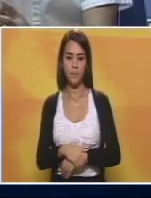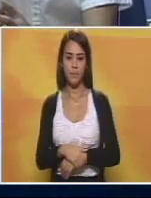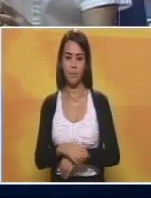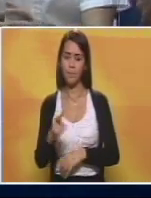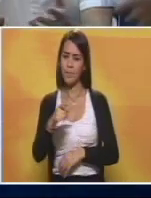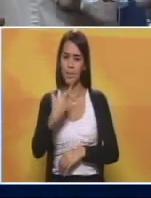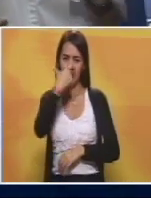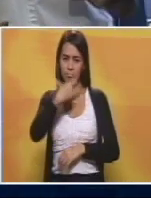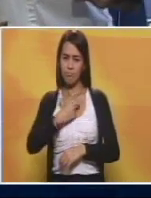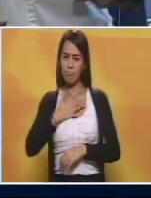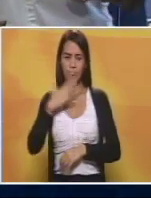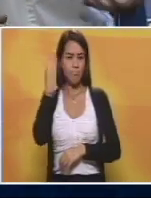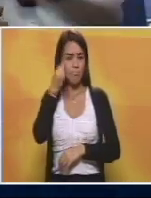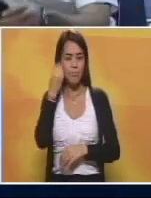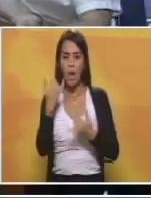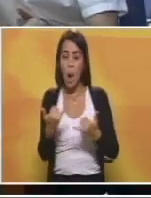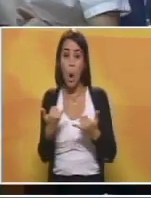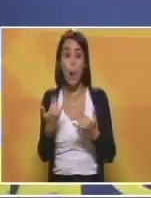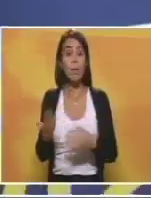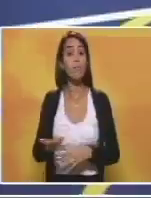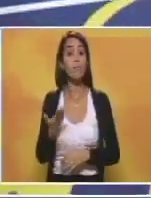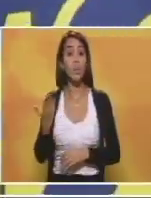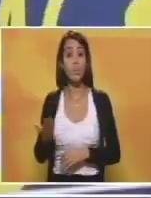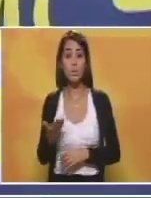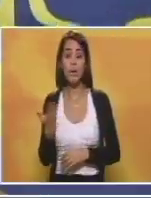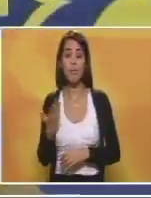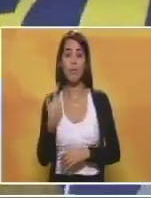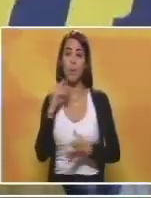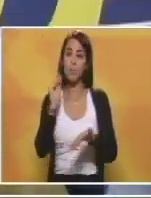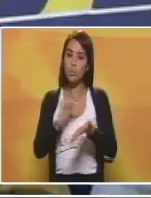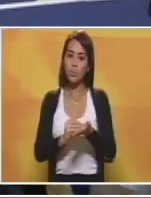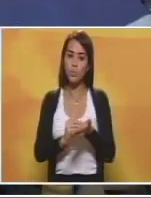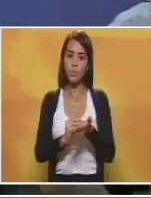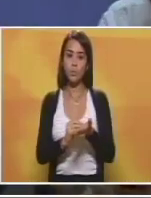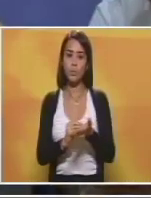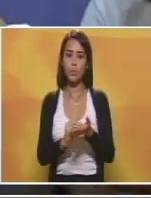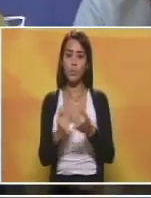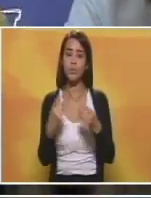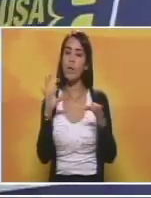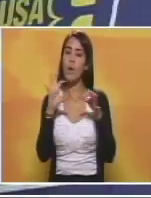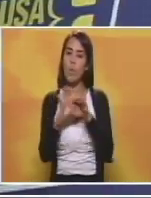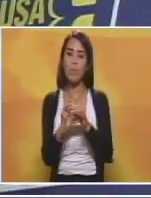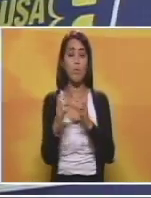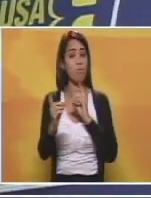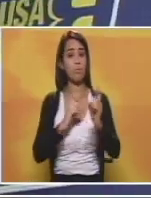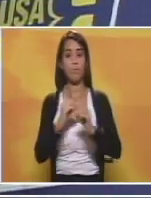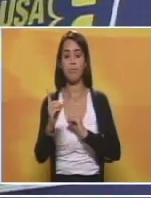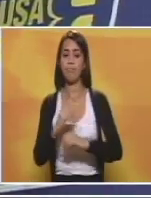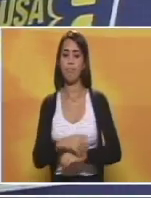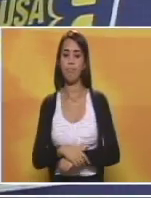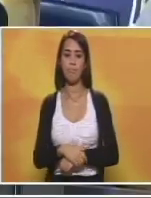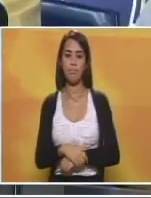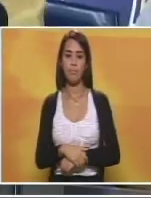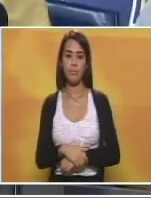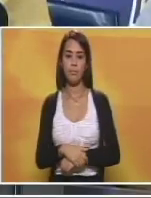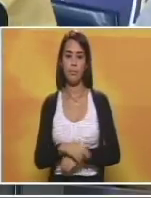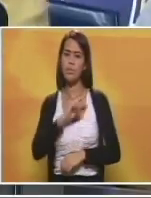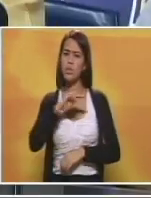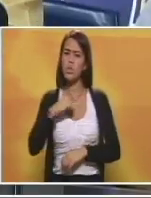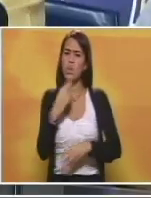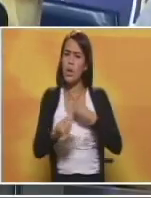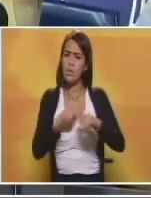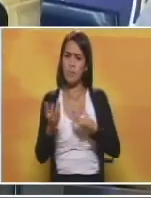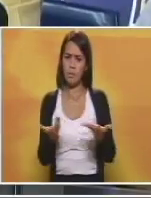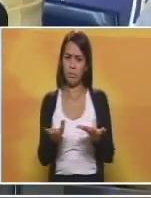en este momento es de vital importancia la reestructuración de la unidad y no el diálogo si nosotros que fue lo que